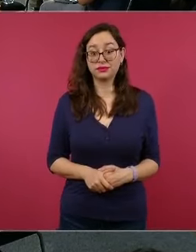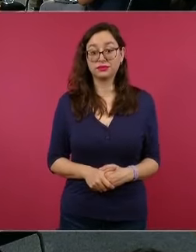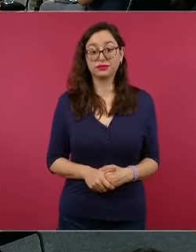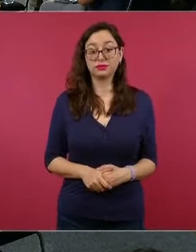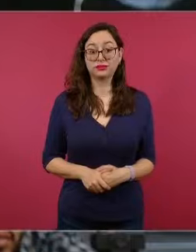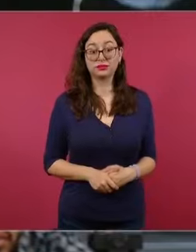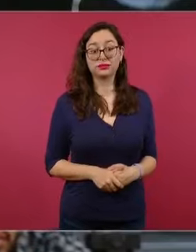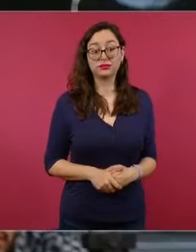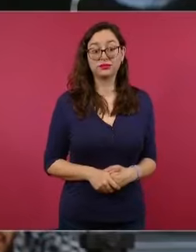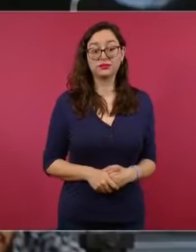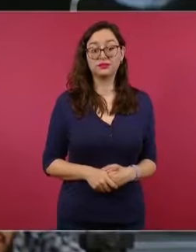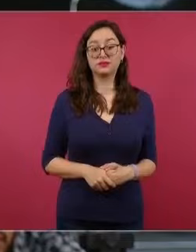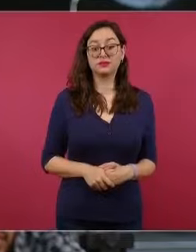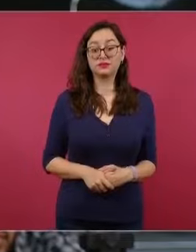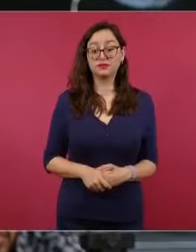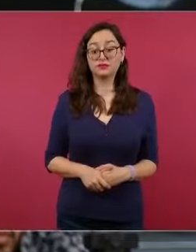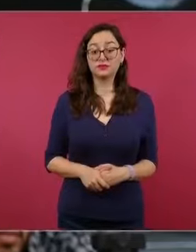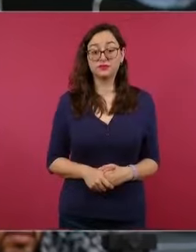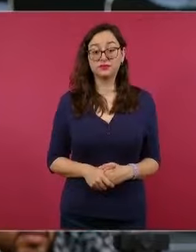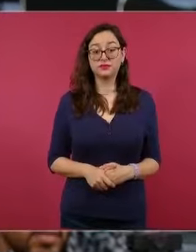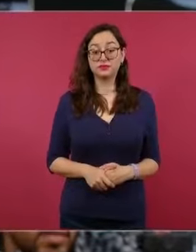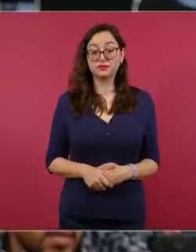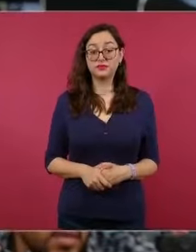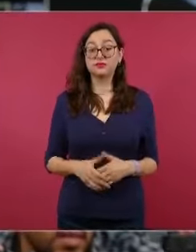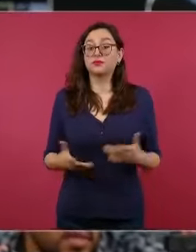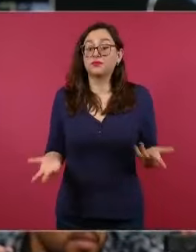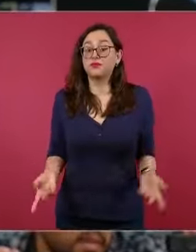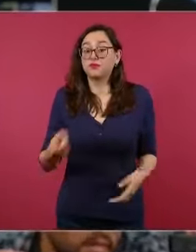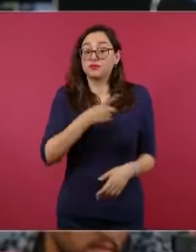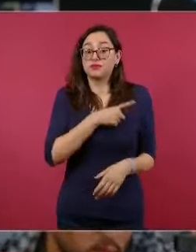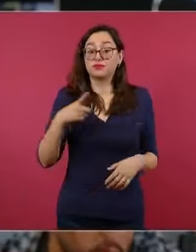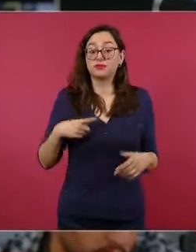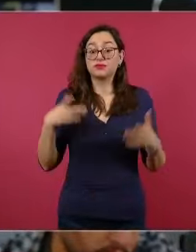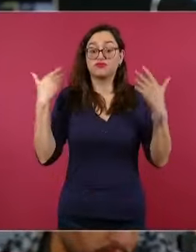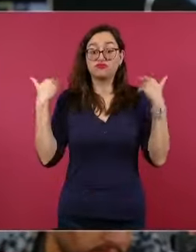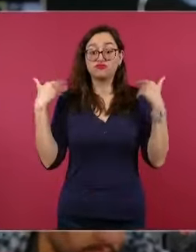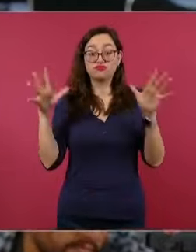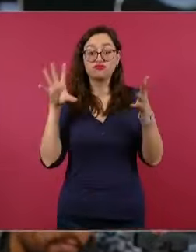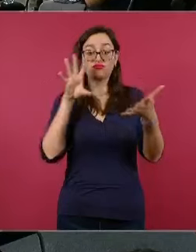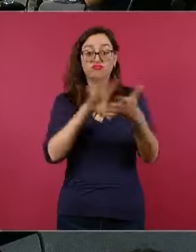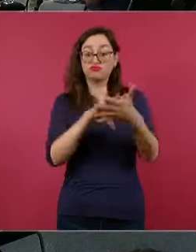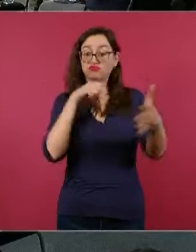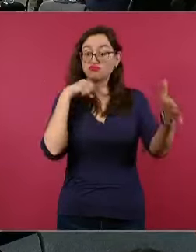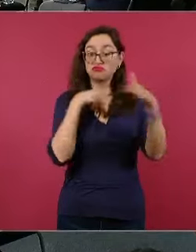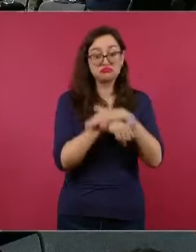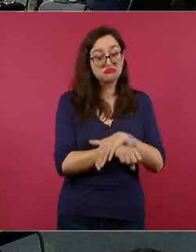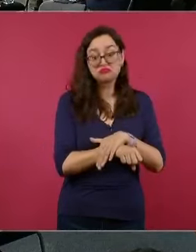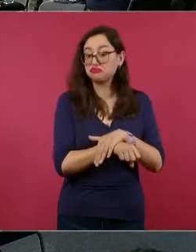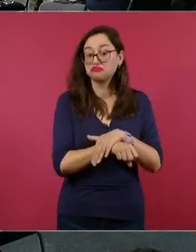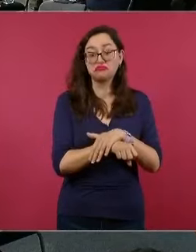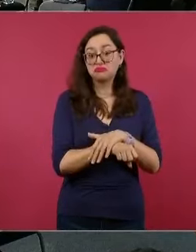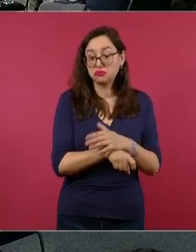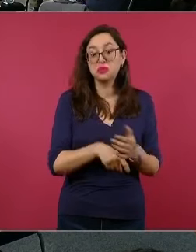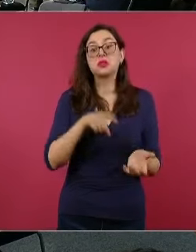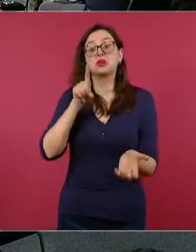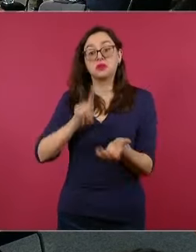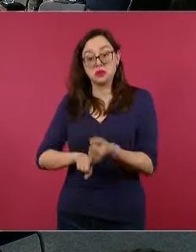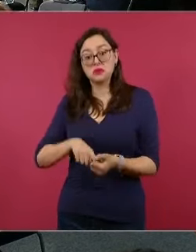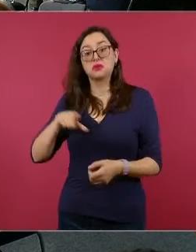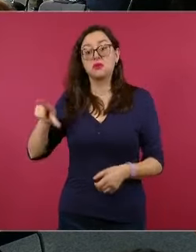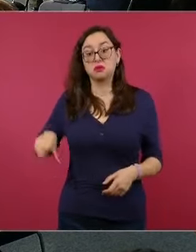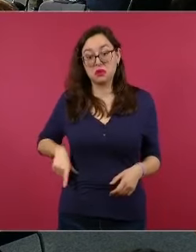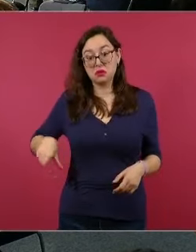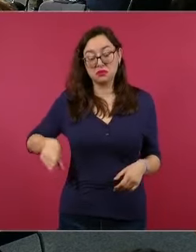que o sea cuando deberían de estar en la cárcel están otra vez en el gobierno volviéndose enriquecer